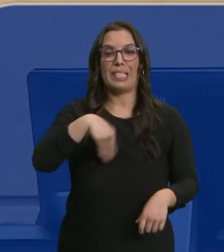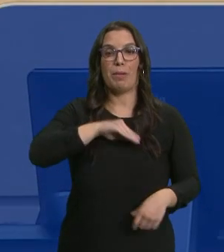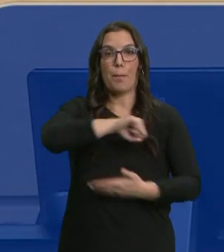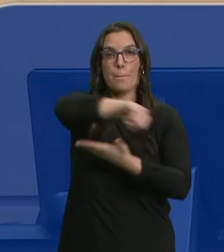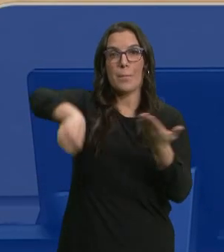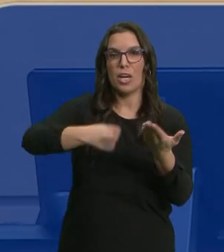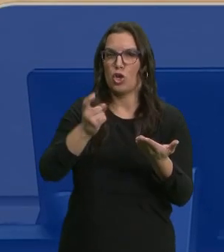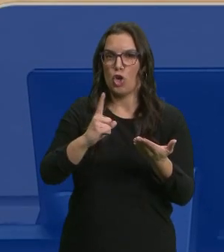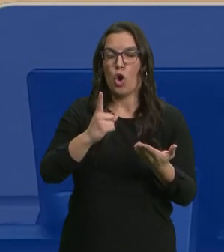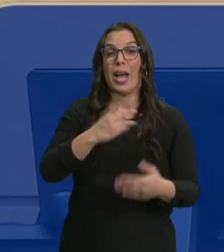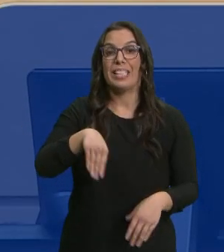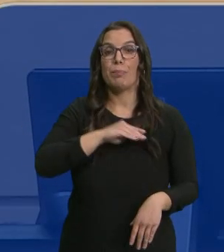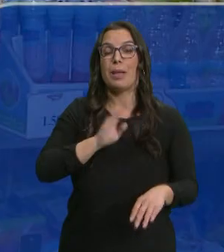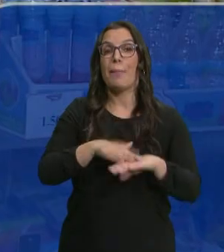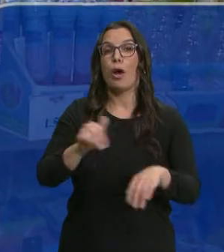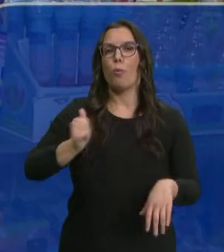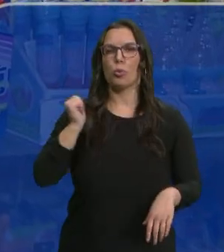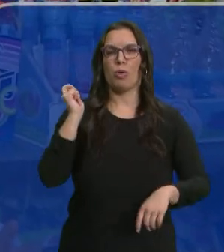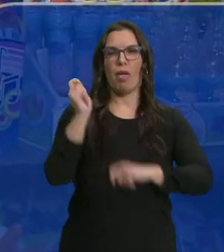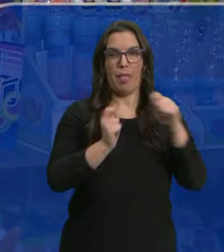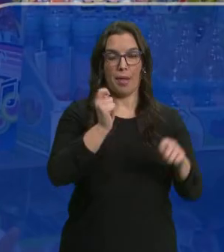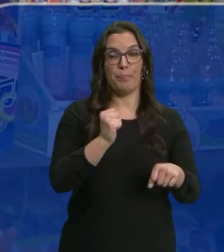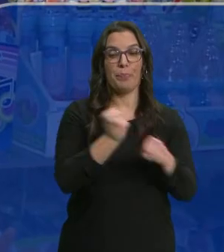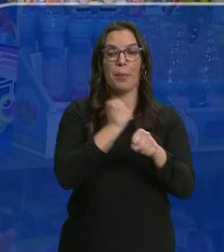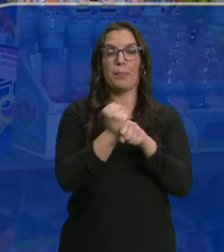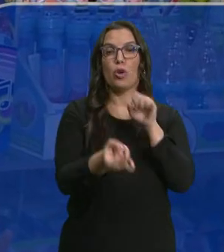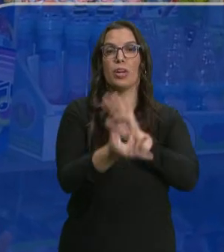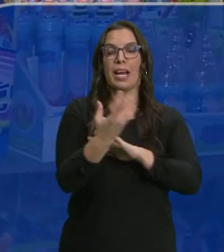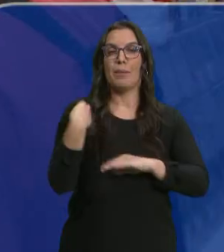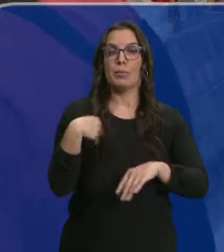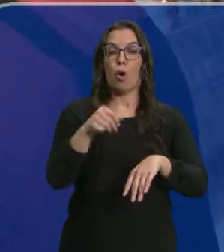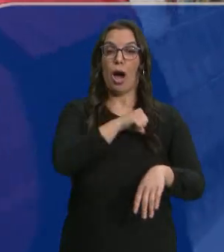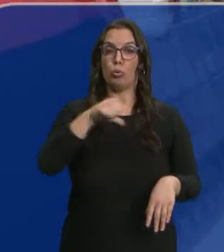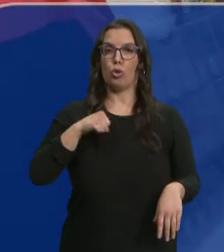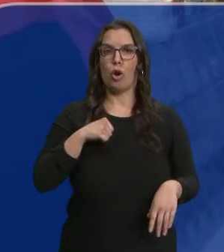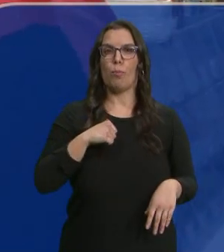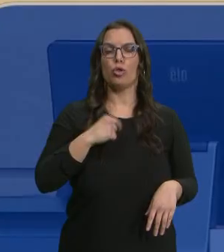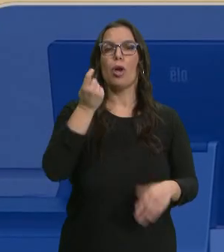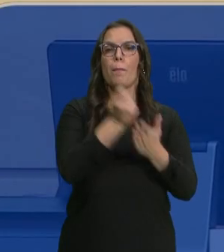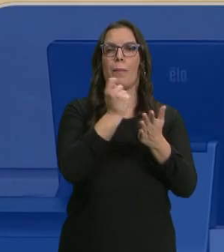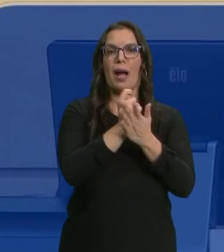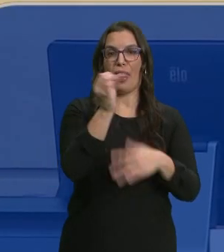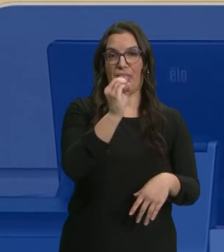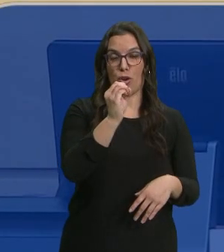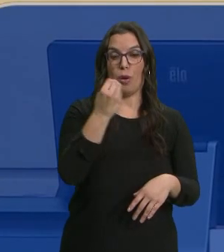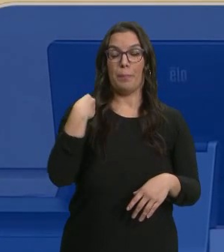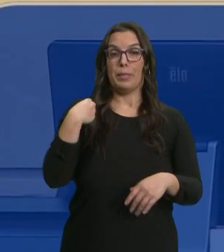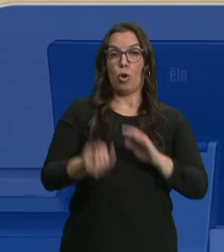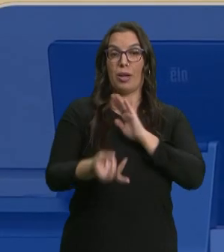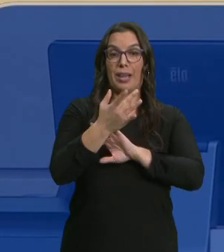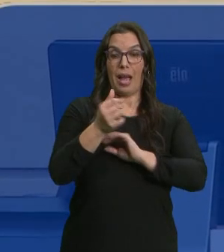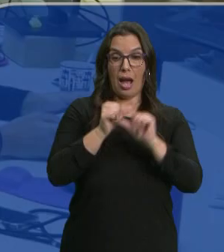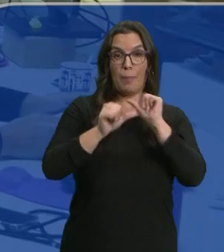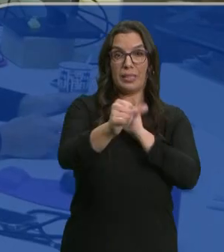vaciada, son la España de las oportunidades. En empleo se creará la tarifa cero para autónomos, asumiendo las cuotas de los 18 primeros